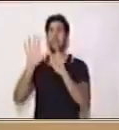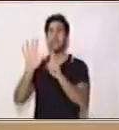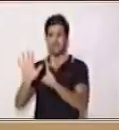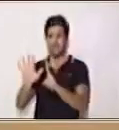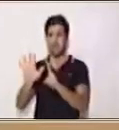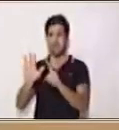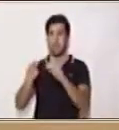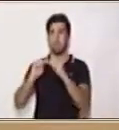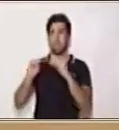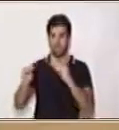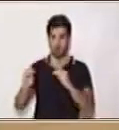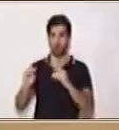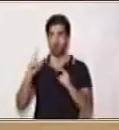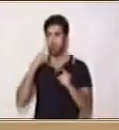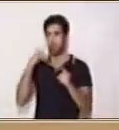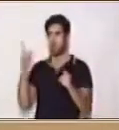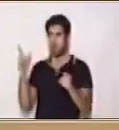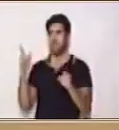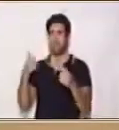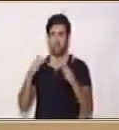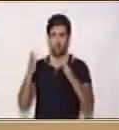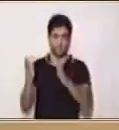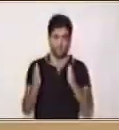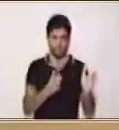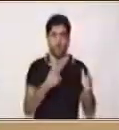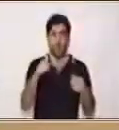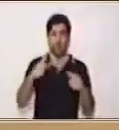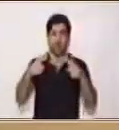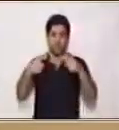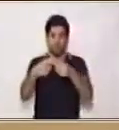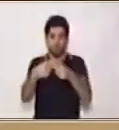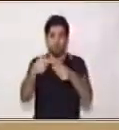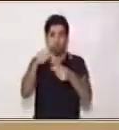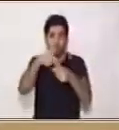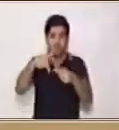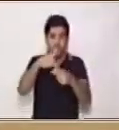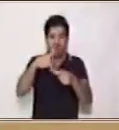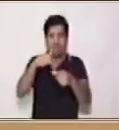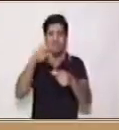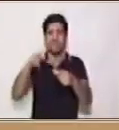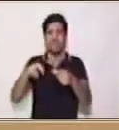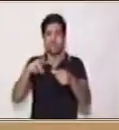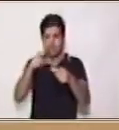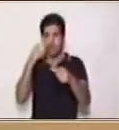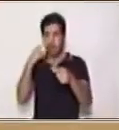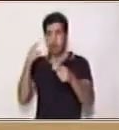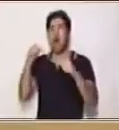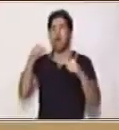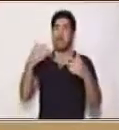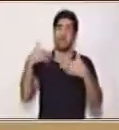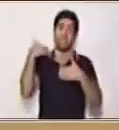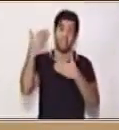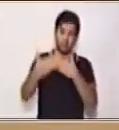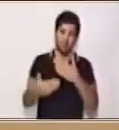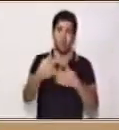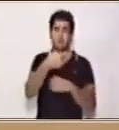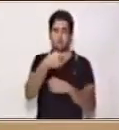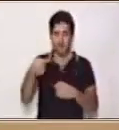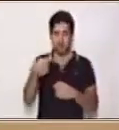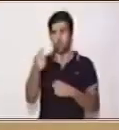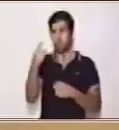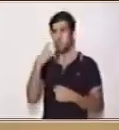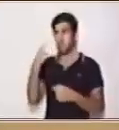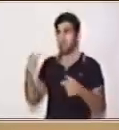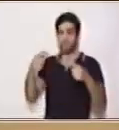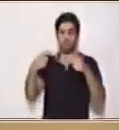66.76 metros cúbicos. Vamos a calcular este cilindro menor y vamos a restar las dos dimensiones. El cilindro